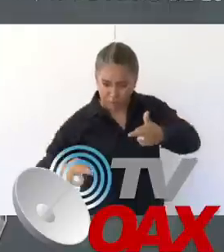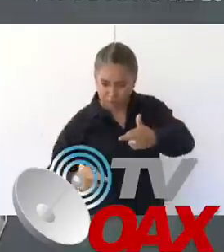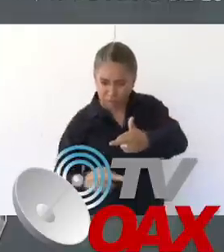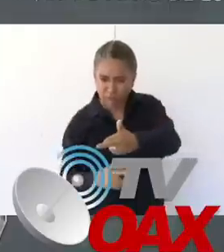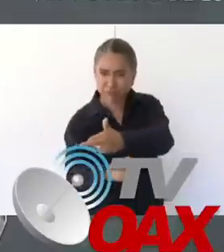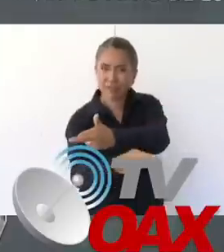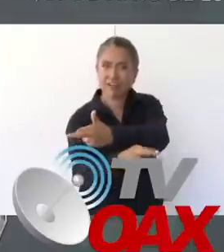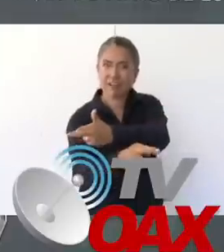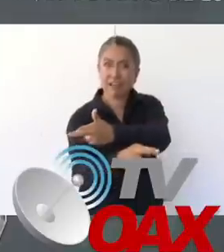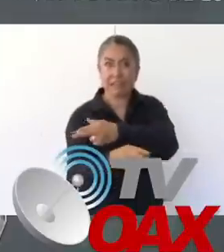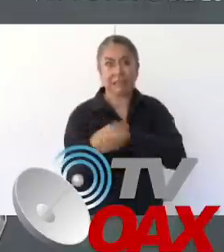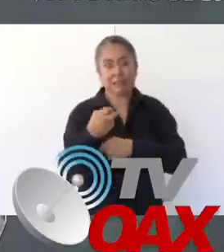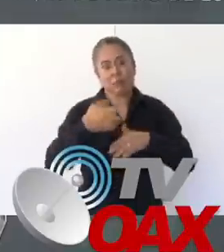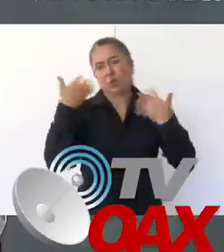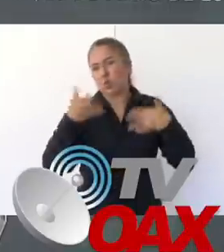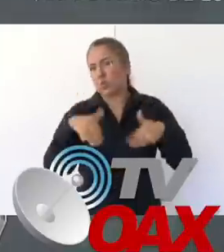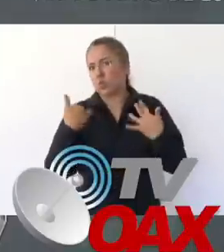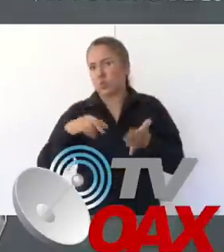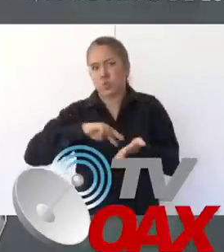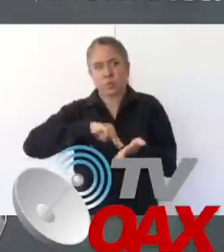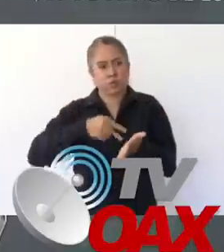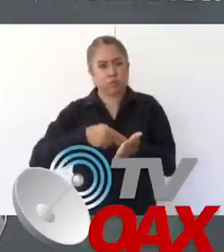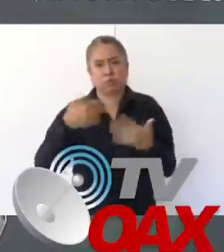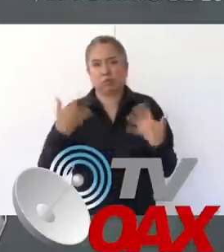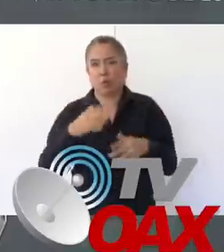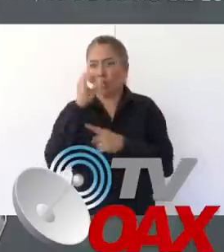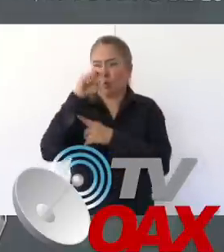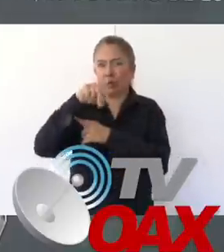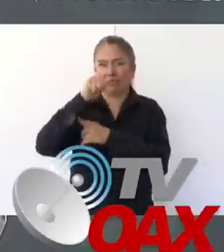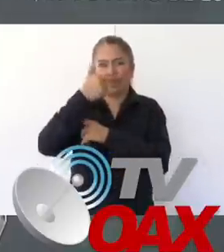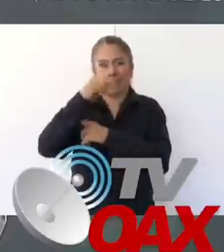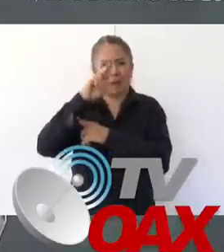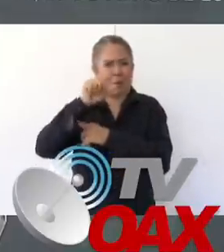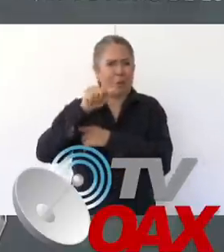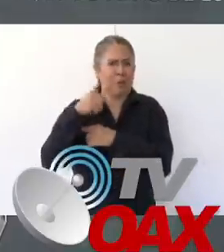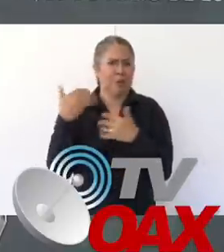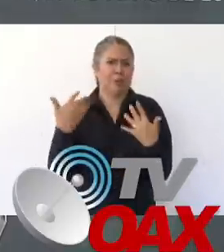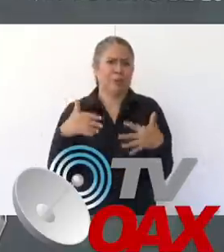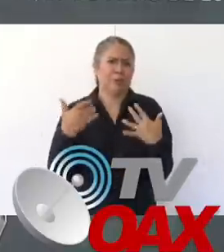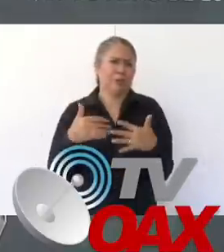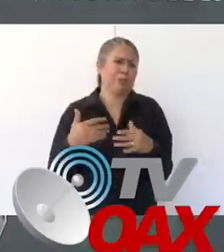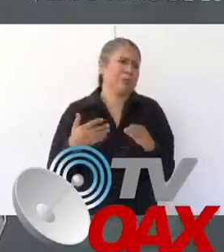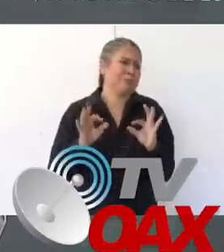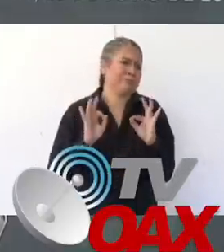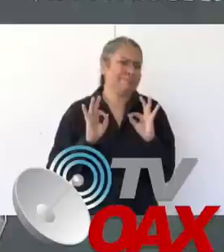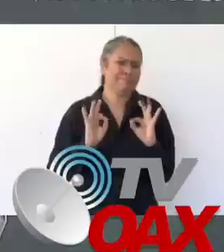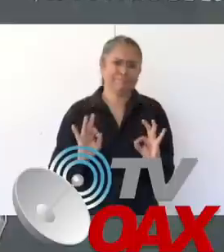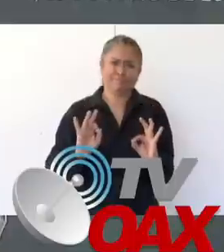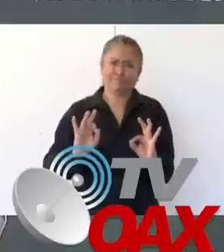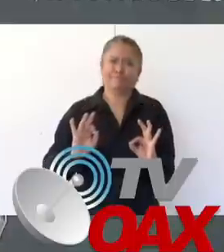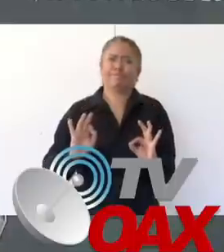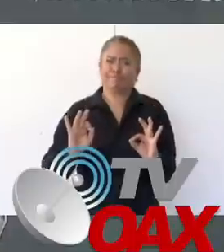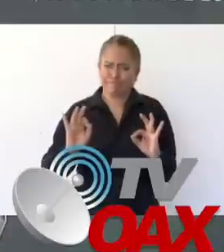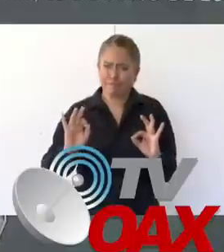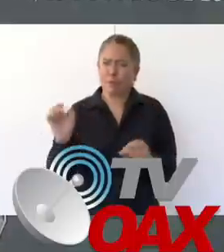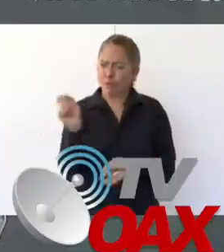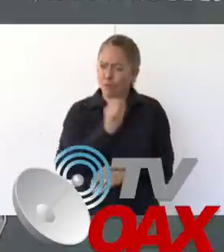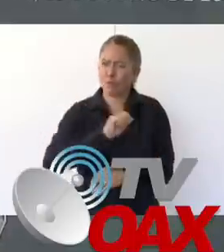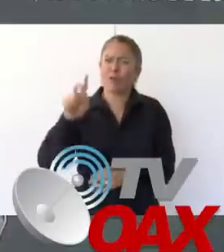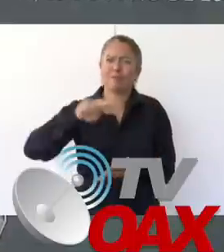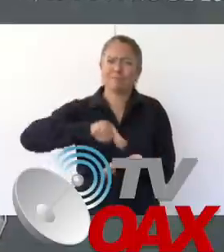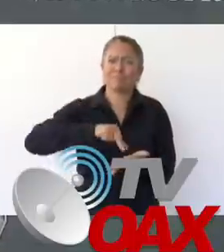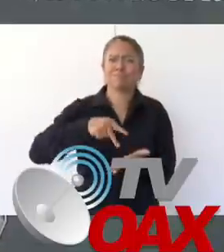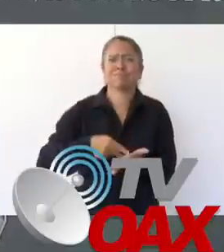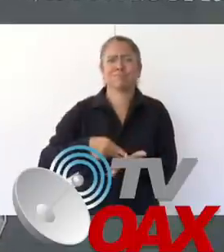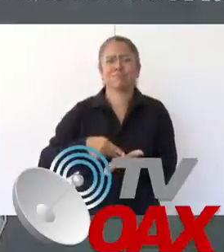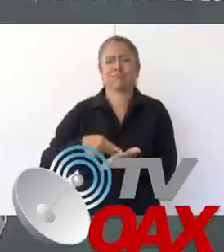agua, es la diseñadora del proyecto. Excelentes ingenieros que nos dieron este